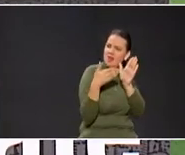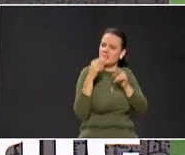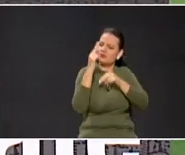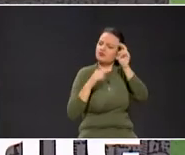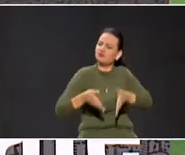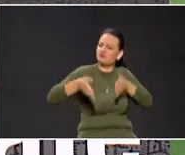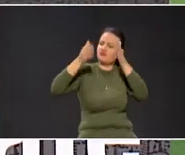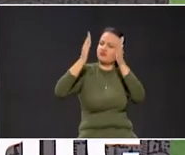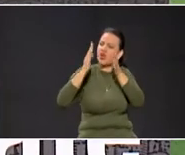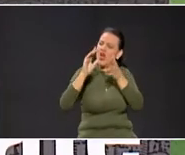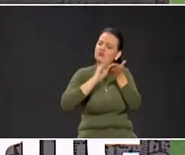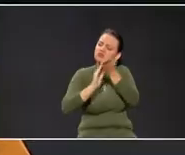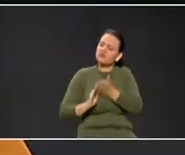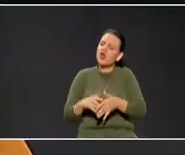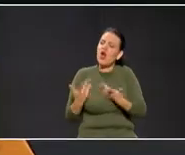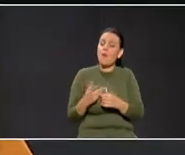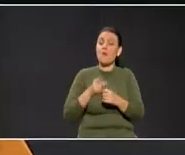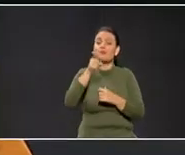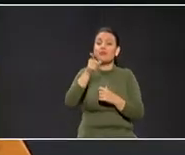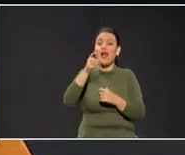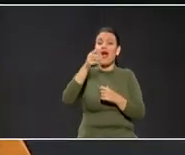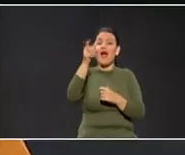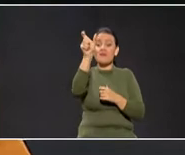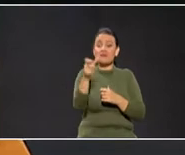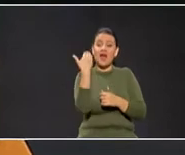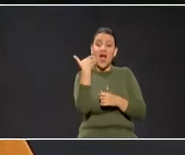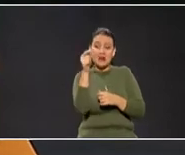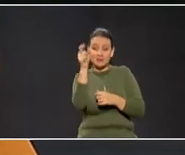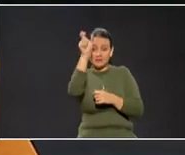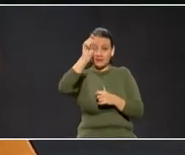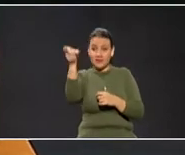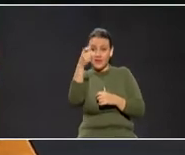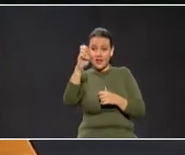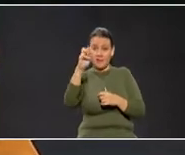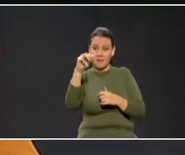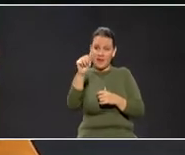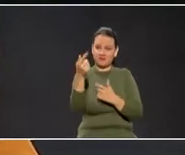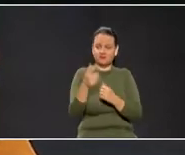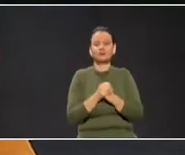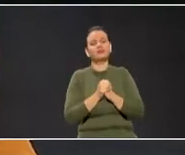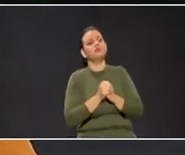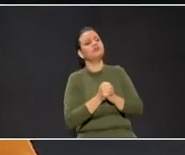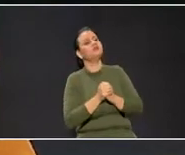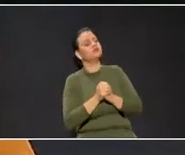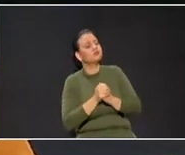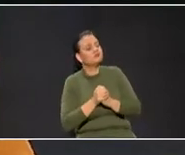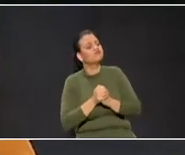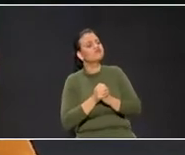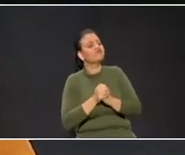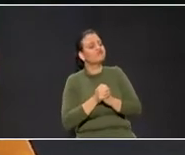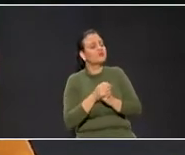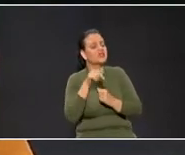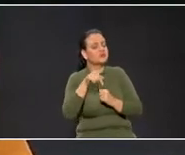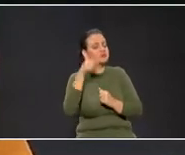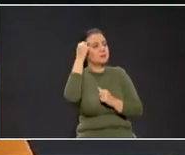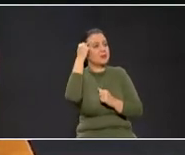mejía y un plan de desarrollo sostenible en el medio